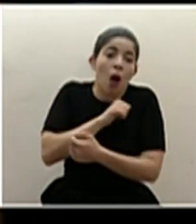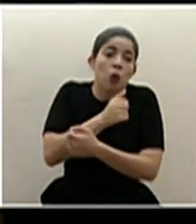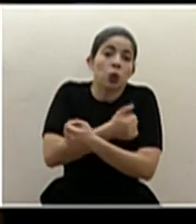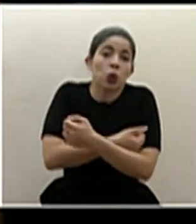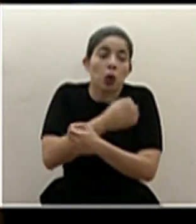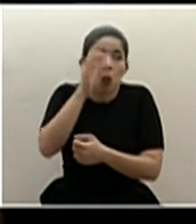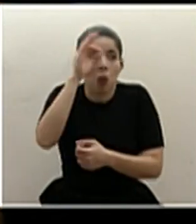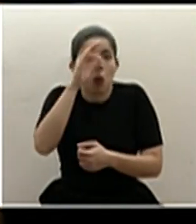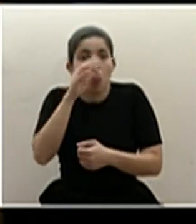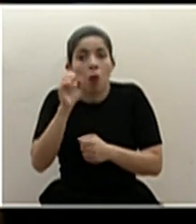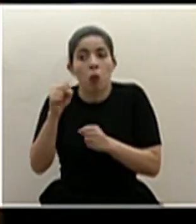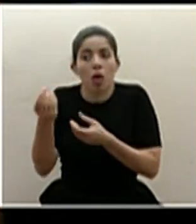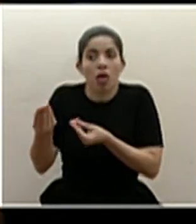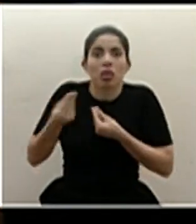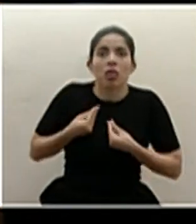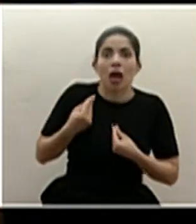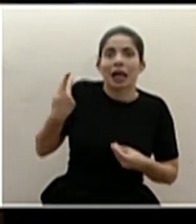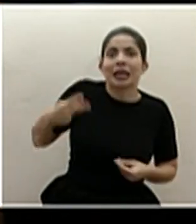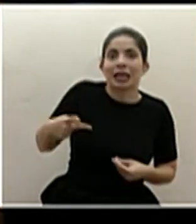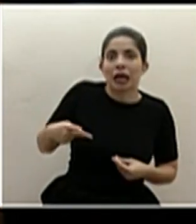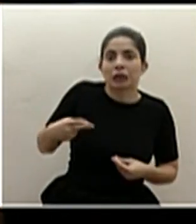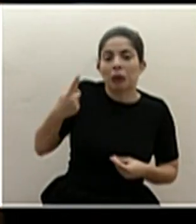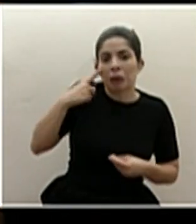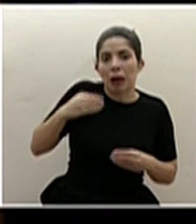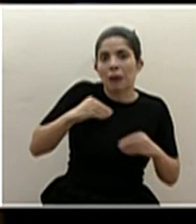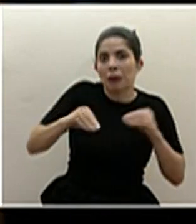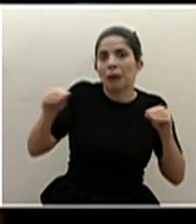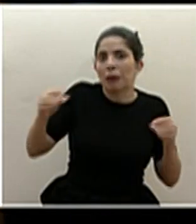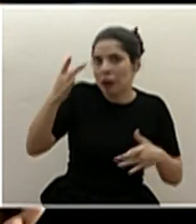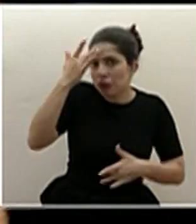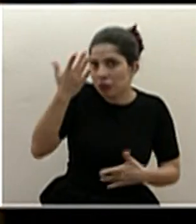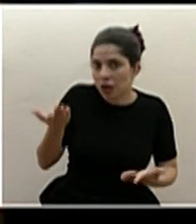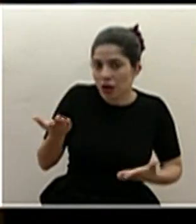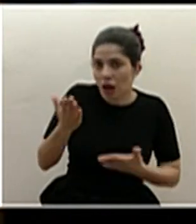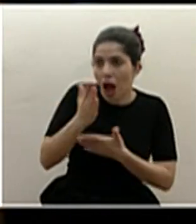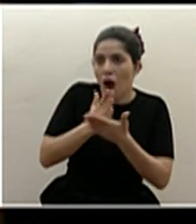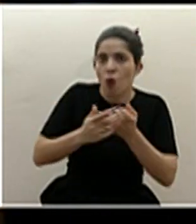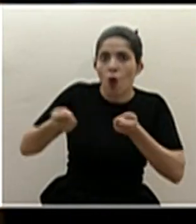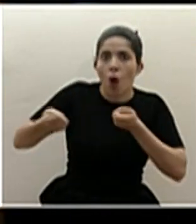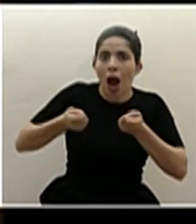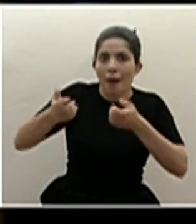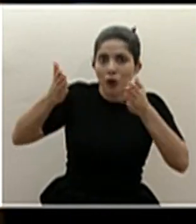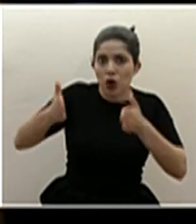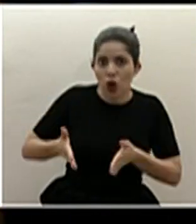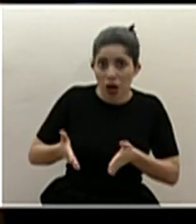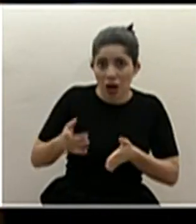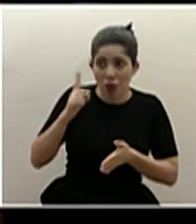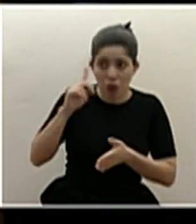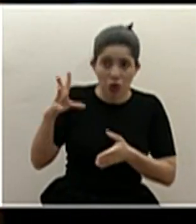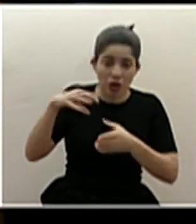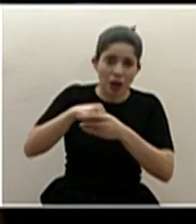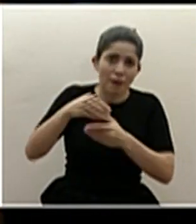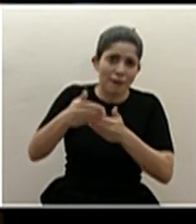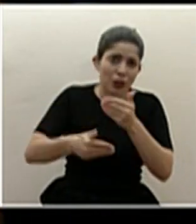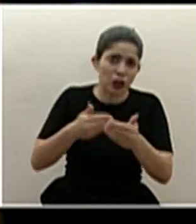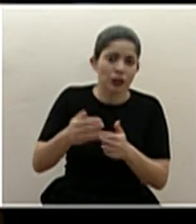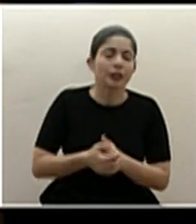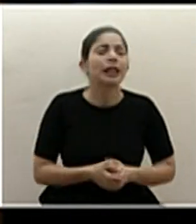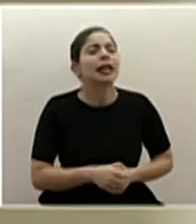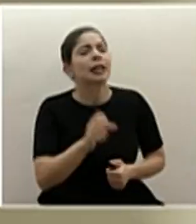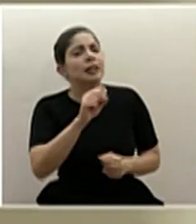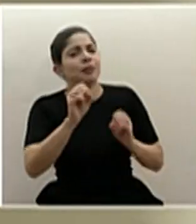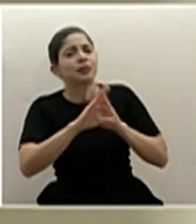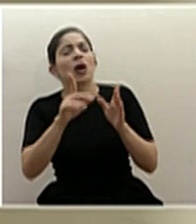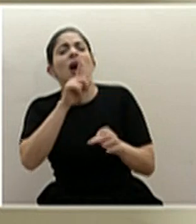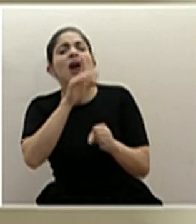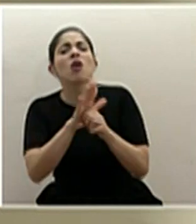un eventual riesgo de contagios con algunos de los camioneros involucrados en todo este proceso? Claro, la